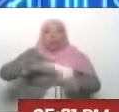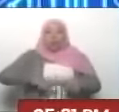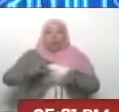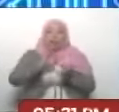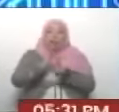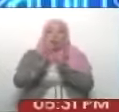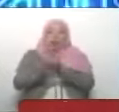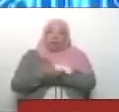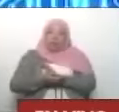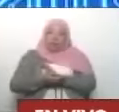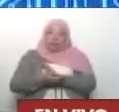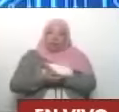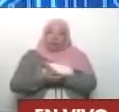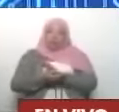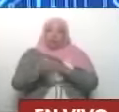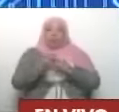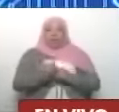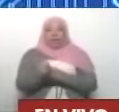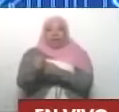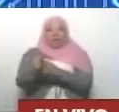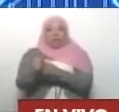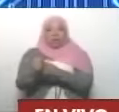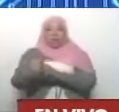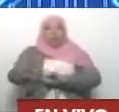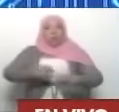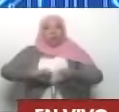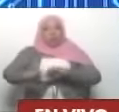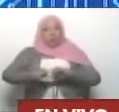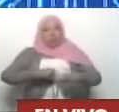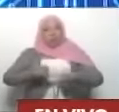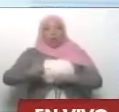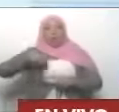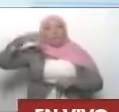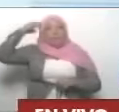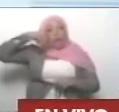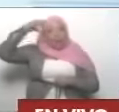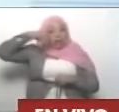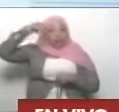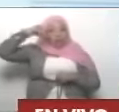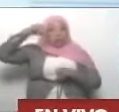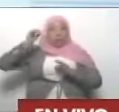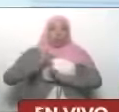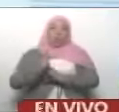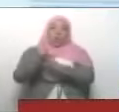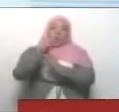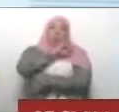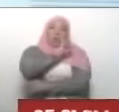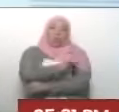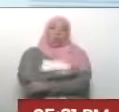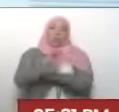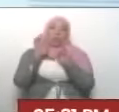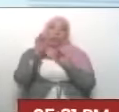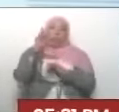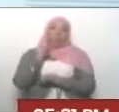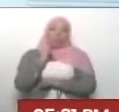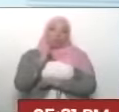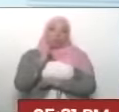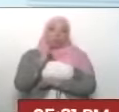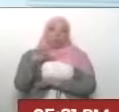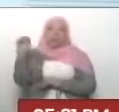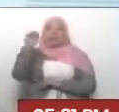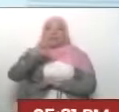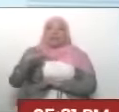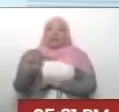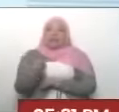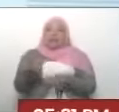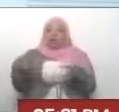Geografía, líder del movimiento magisterial, líder de las fuerzas bolivarianas, sindicales, desde